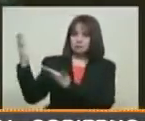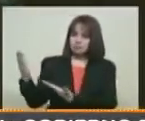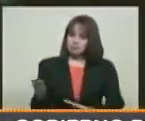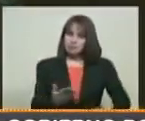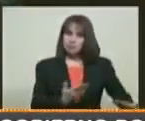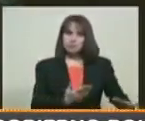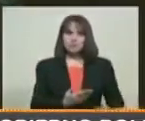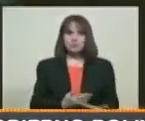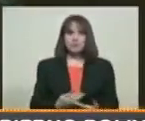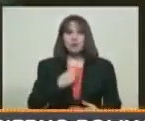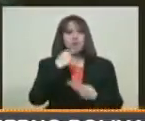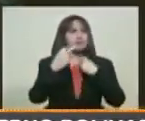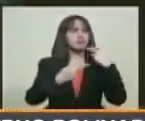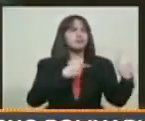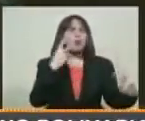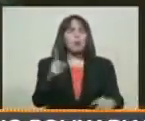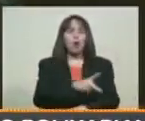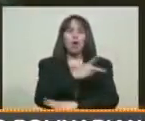con versos.